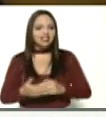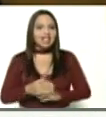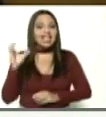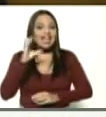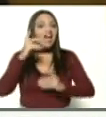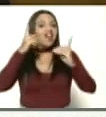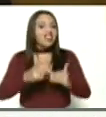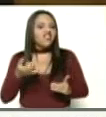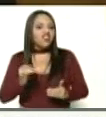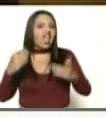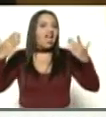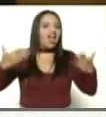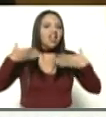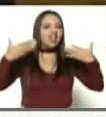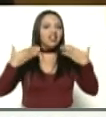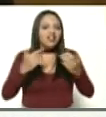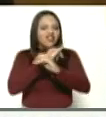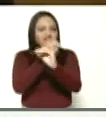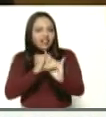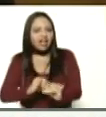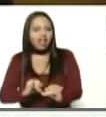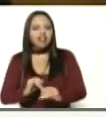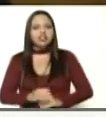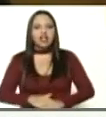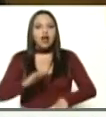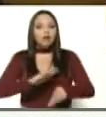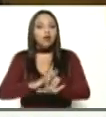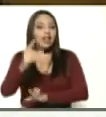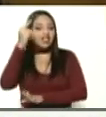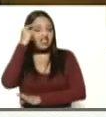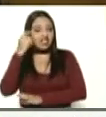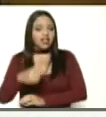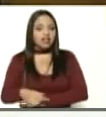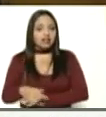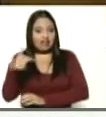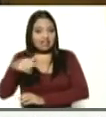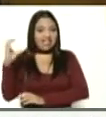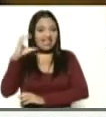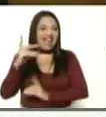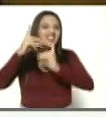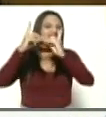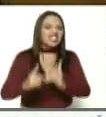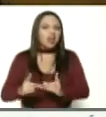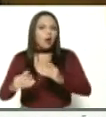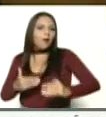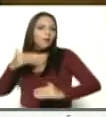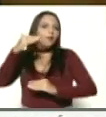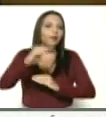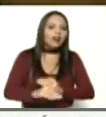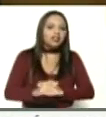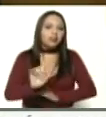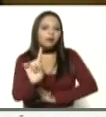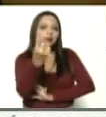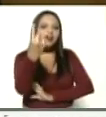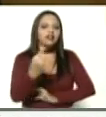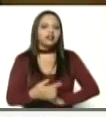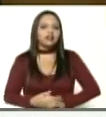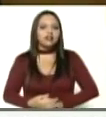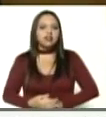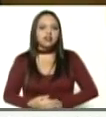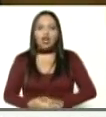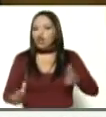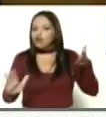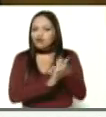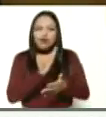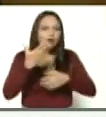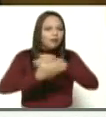júbilo, porque es el día donde los caraqueños decidieron dar el paso al frente ante las condiciones más